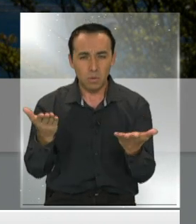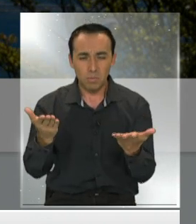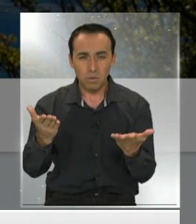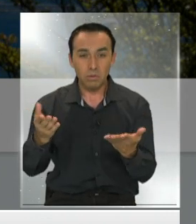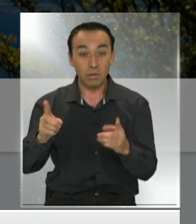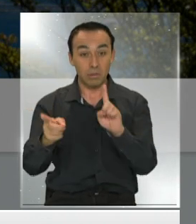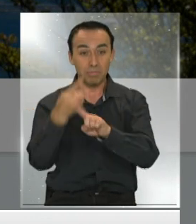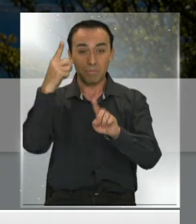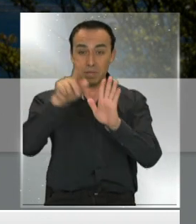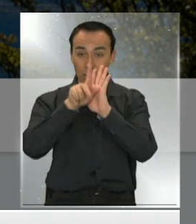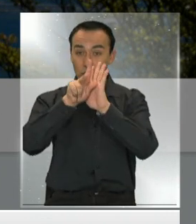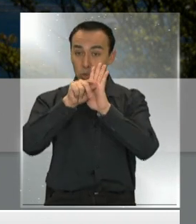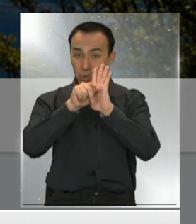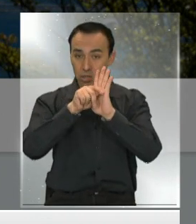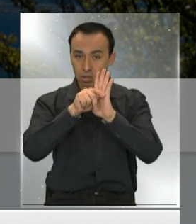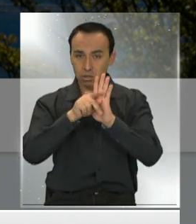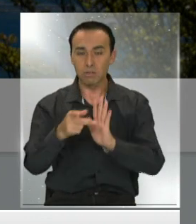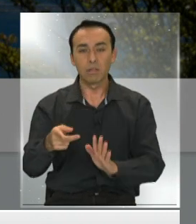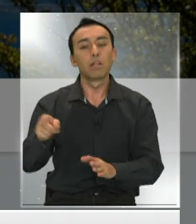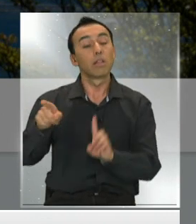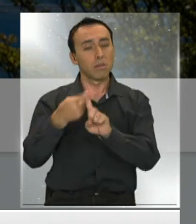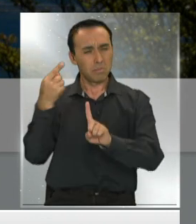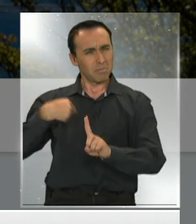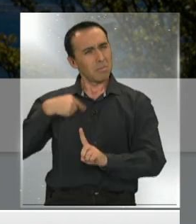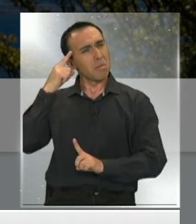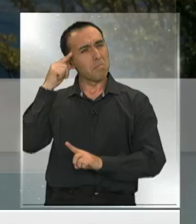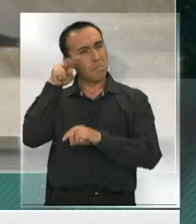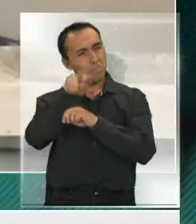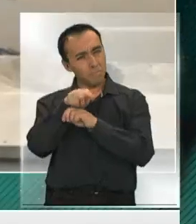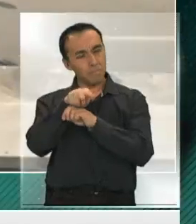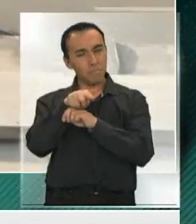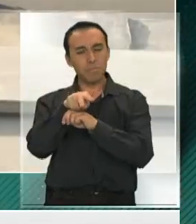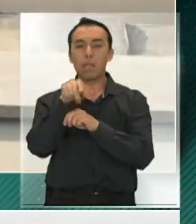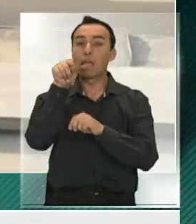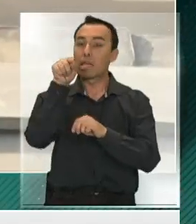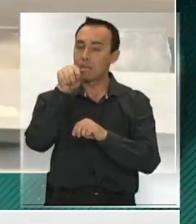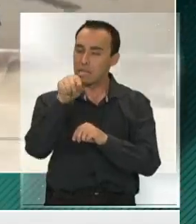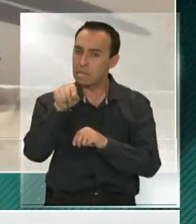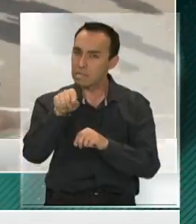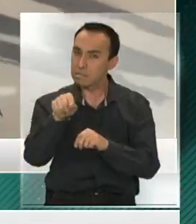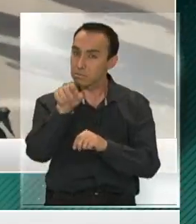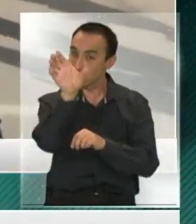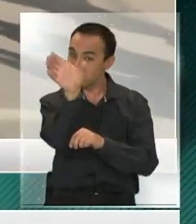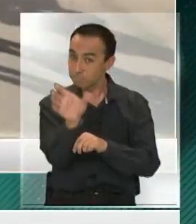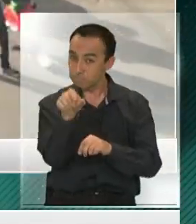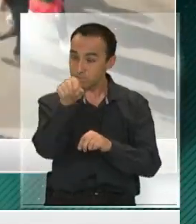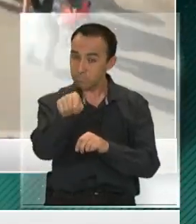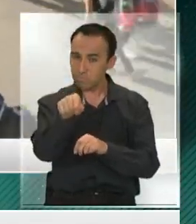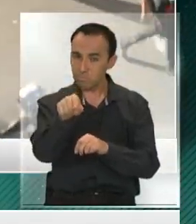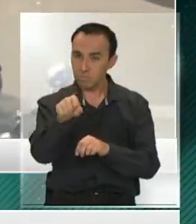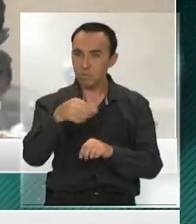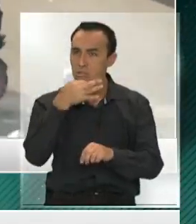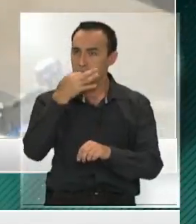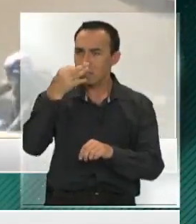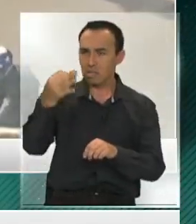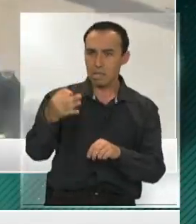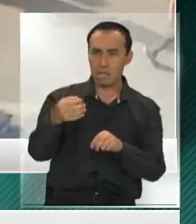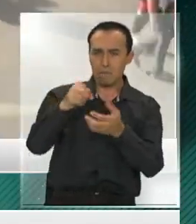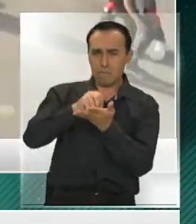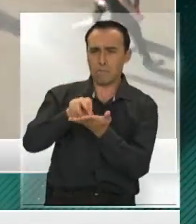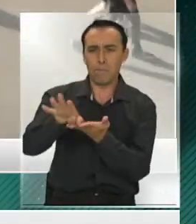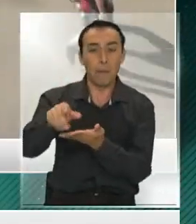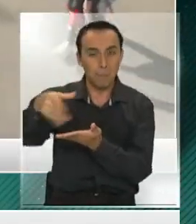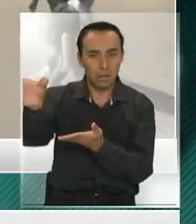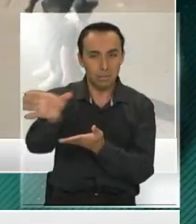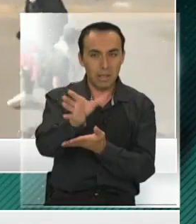primer tuit. A mí lo que me parece interesante frente a esto es que él fija, no voy a decir que un derrotero para el resto, pero al